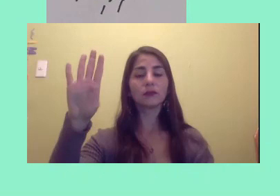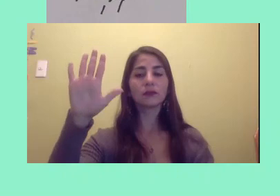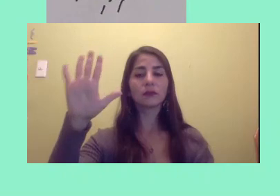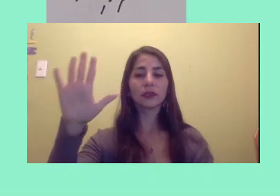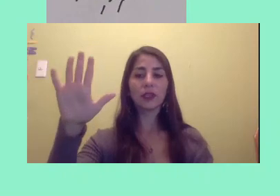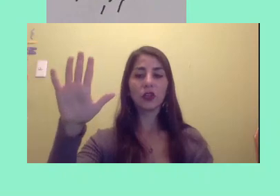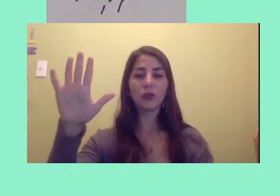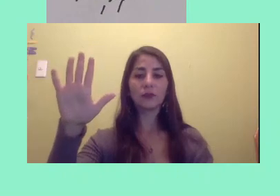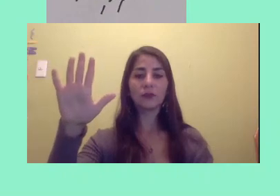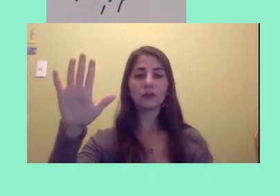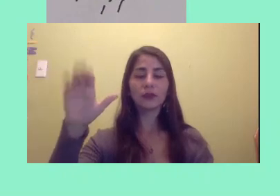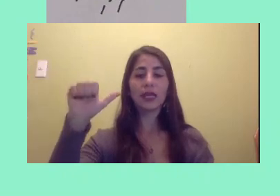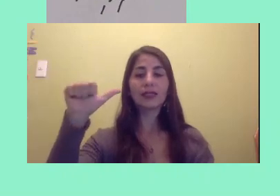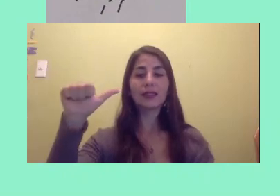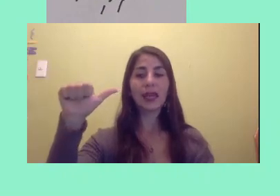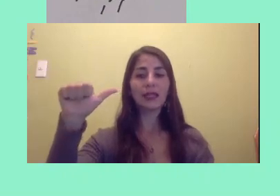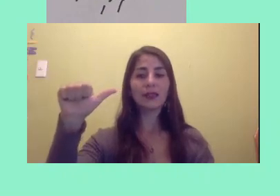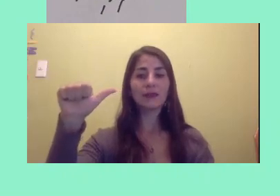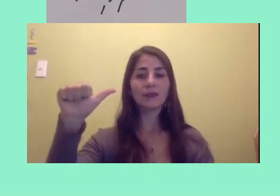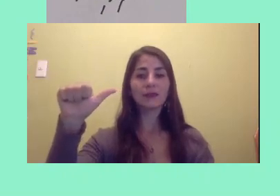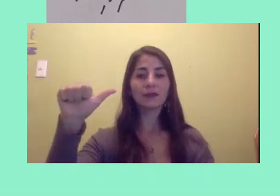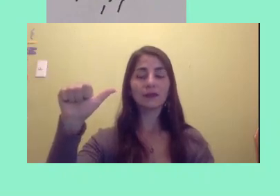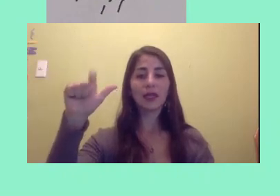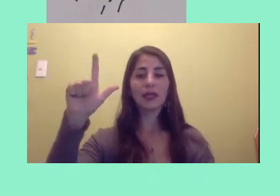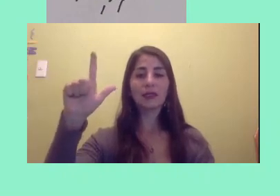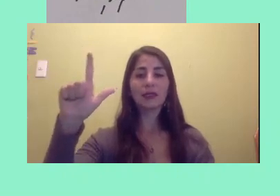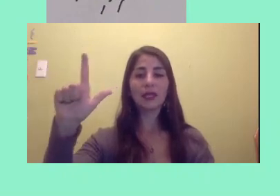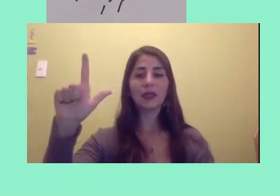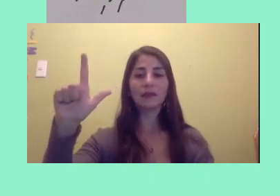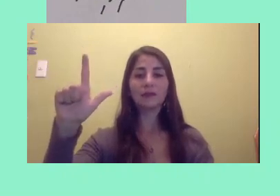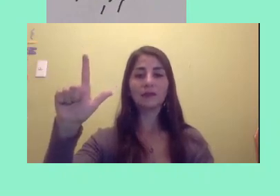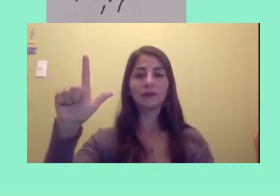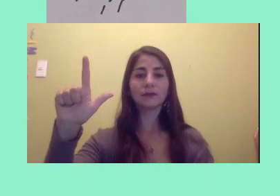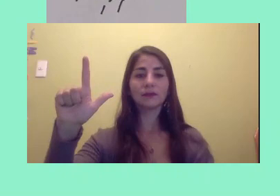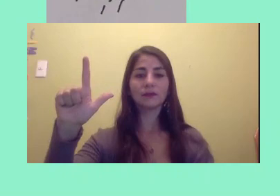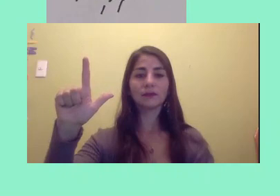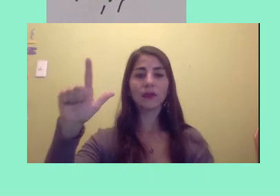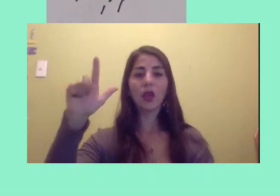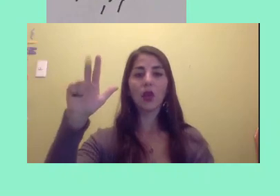4, 5, 6, 7,